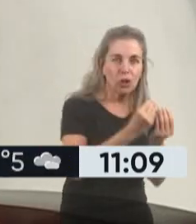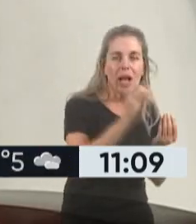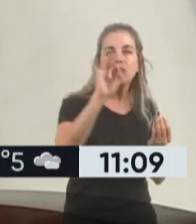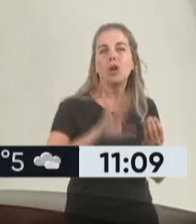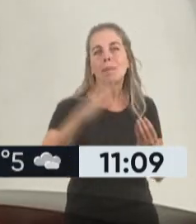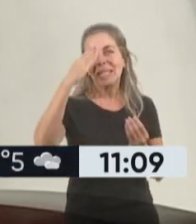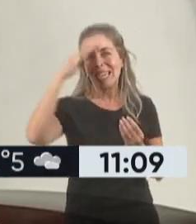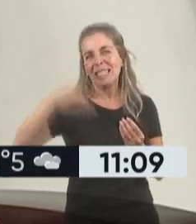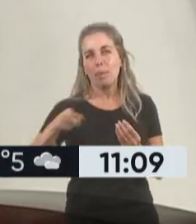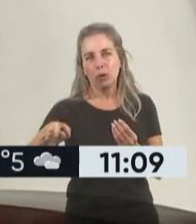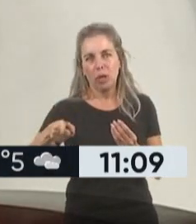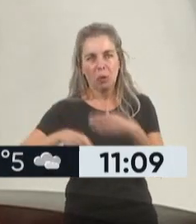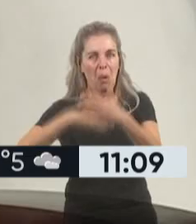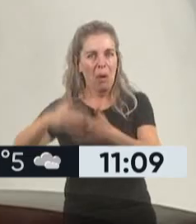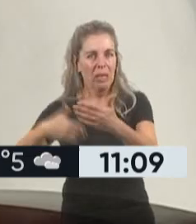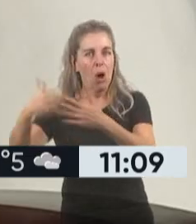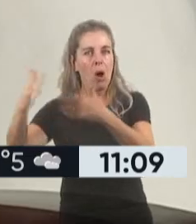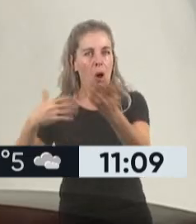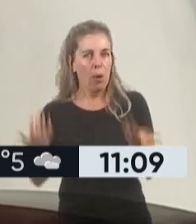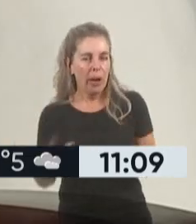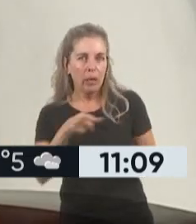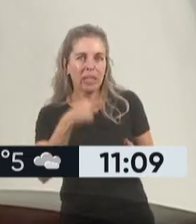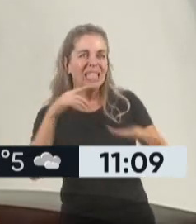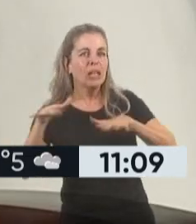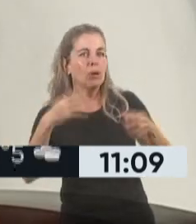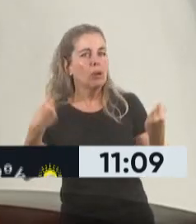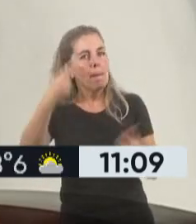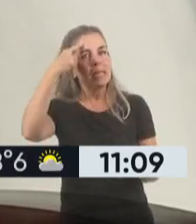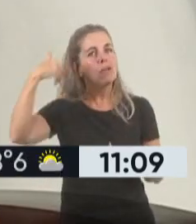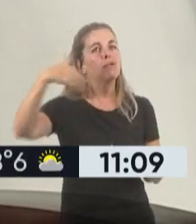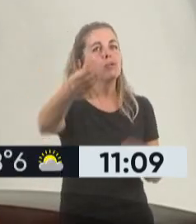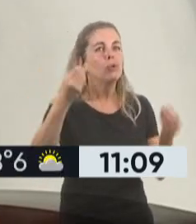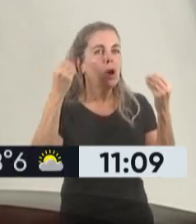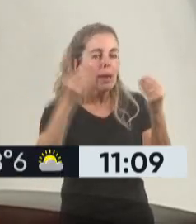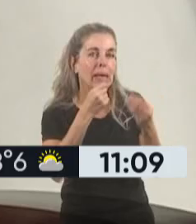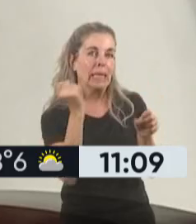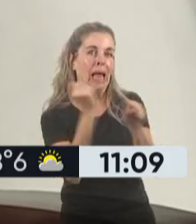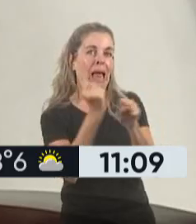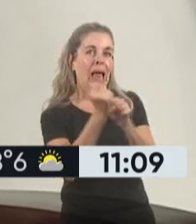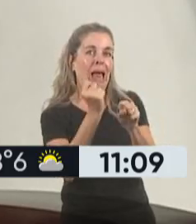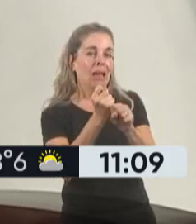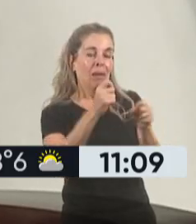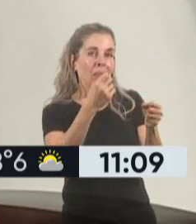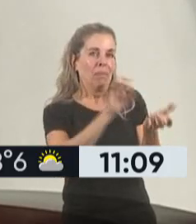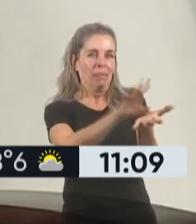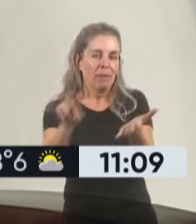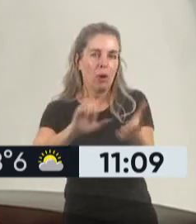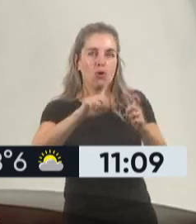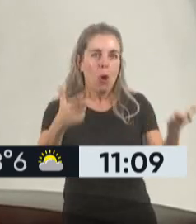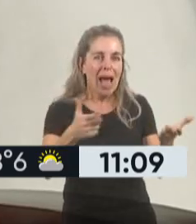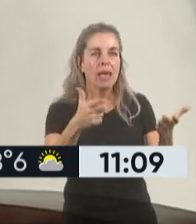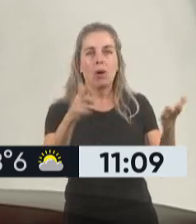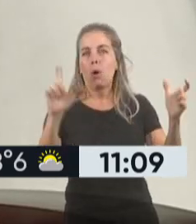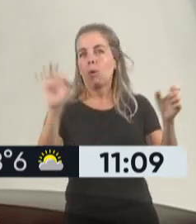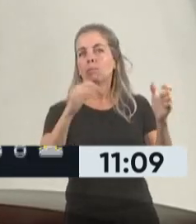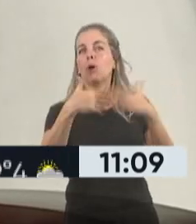estas obras. La pregunta es, ¿en cuánto puede impactar en que el desempleo crezca, teniendo en cuenta que la obra pública